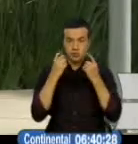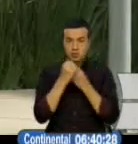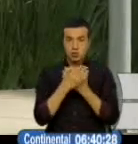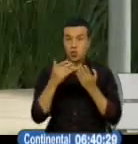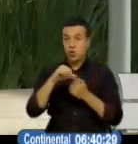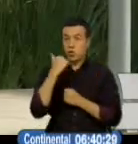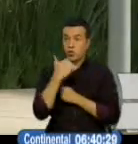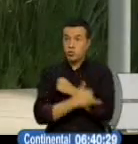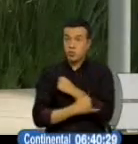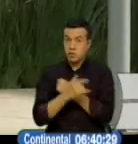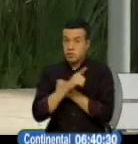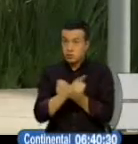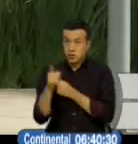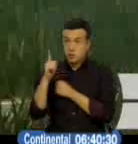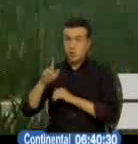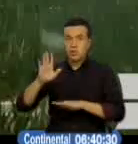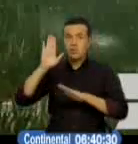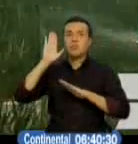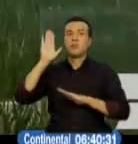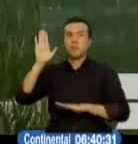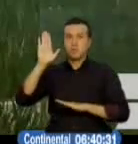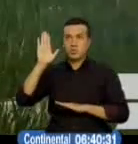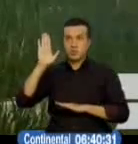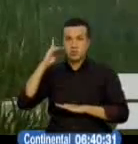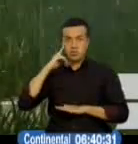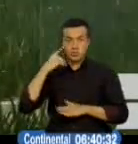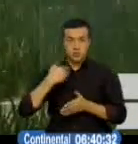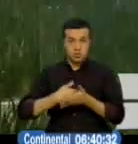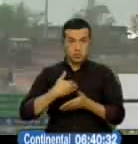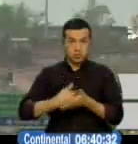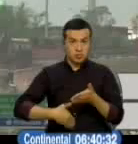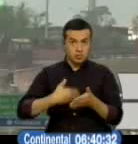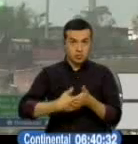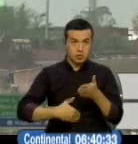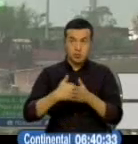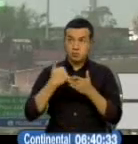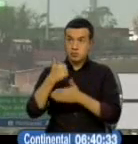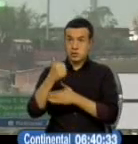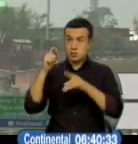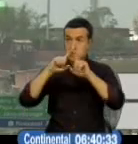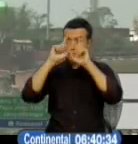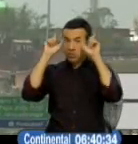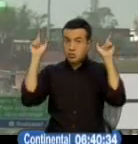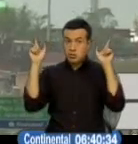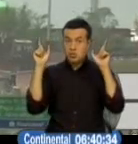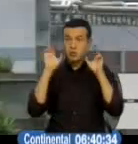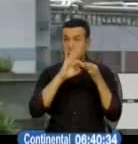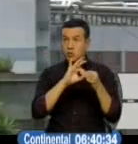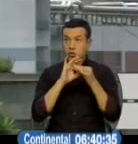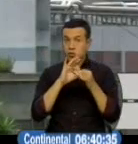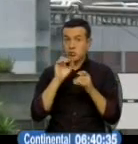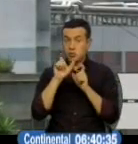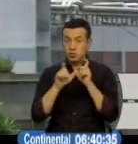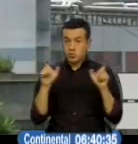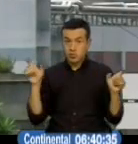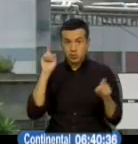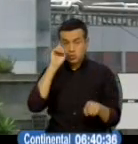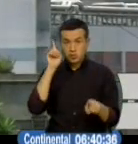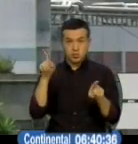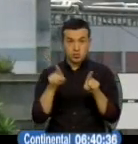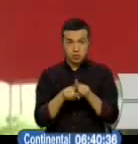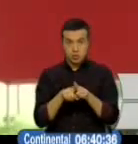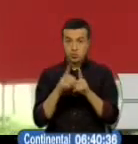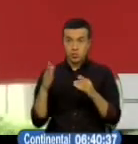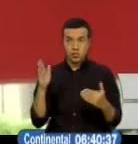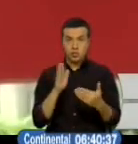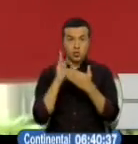a otros países si hay el compromiso de no usar los documentos presentados por la propia empresa, por los colaboradores y adherentes del acuerdo,